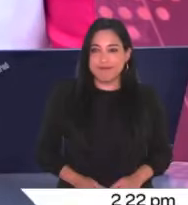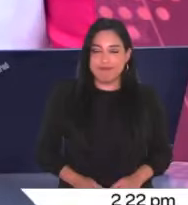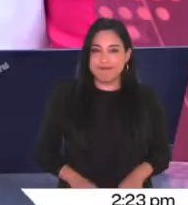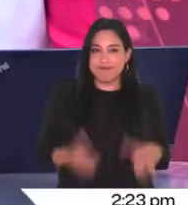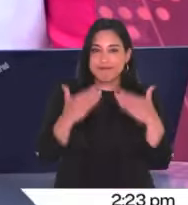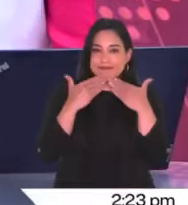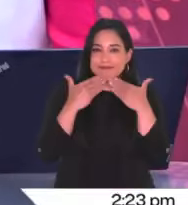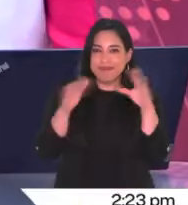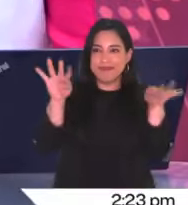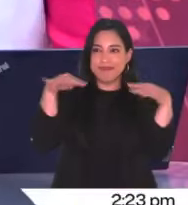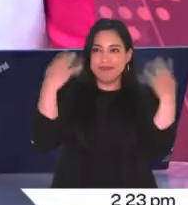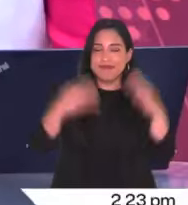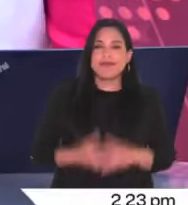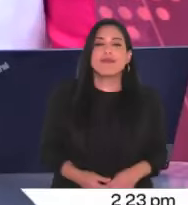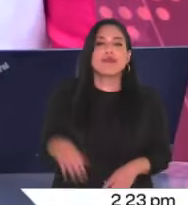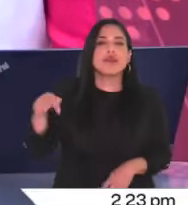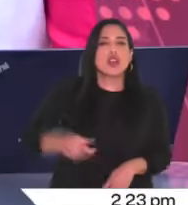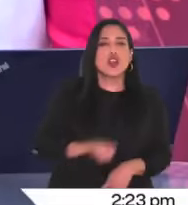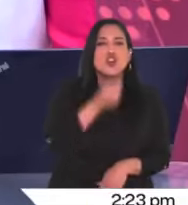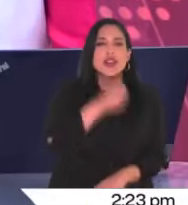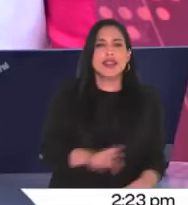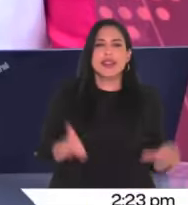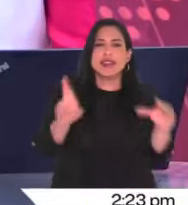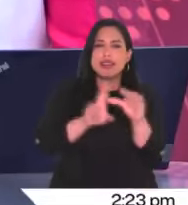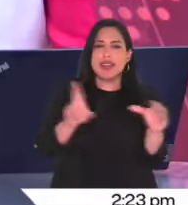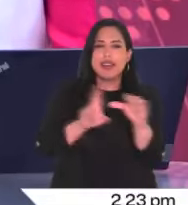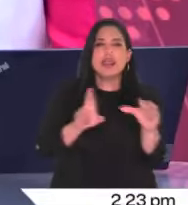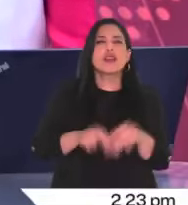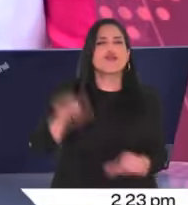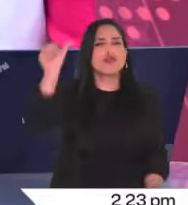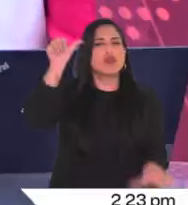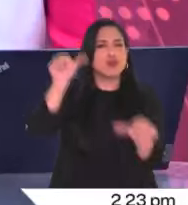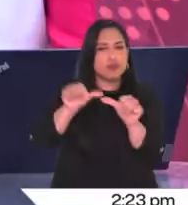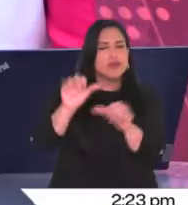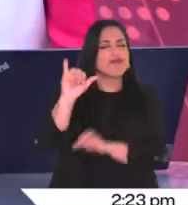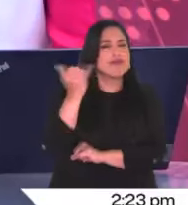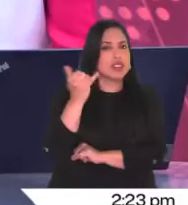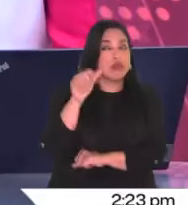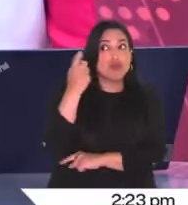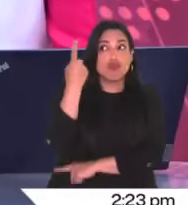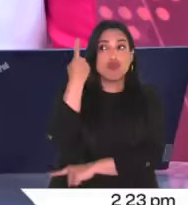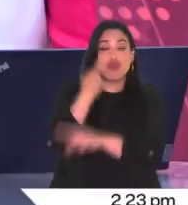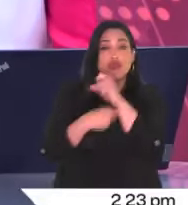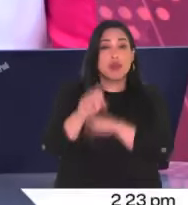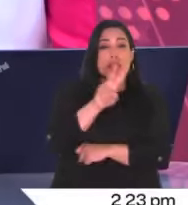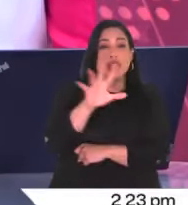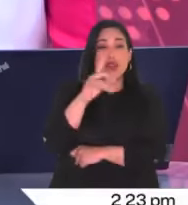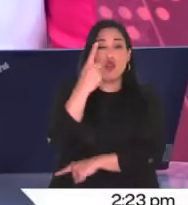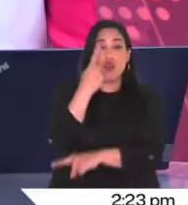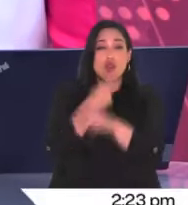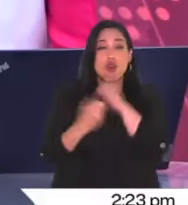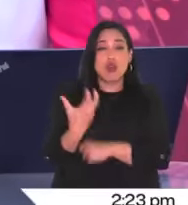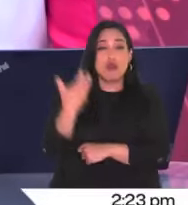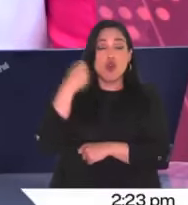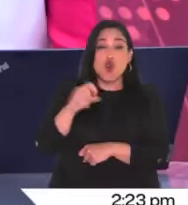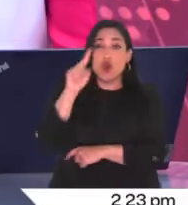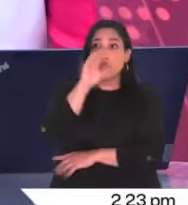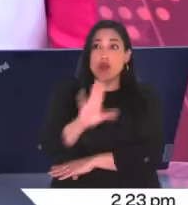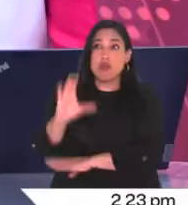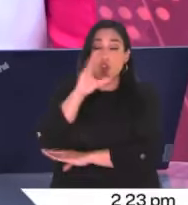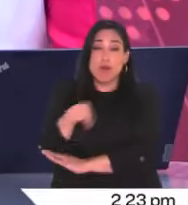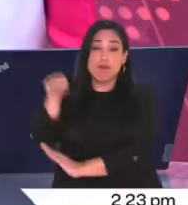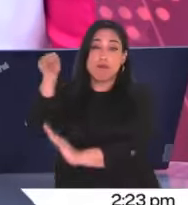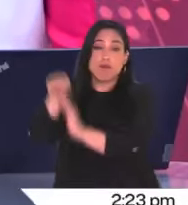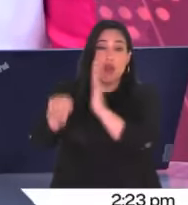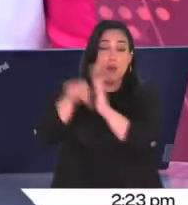Gracias por continuar con nosotros. Aquí en Noticias RCN tenemos memoria. Hace 25 años Colombia vivió una de las masacres más sangrientas de